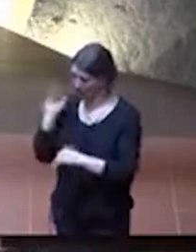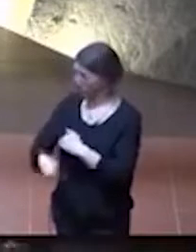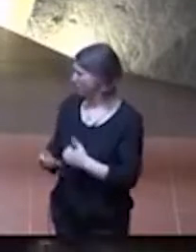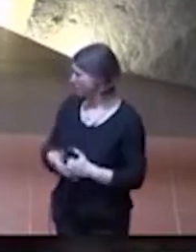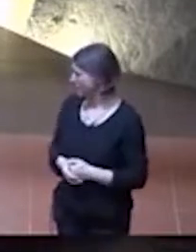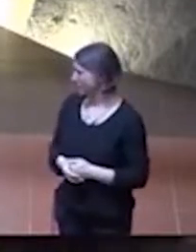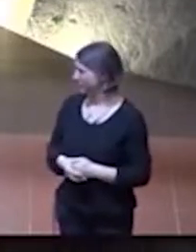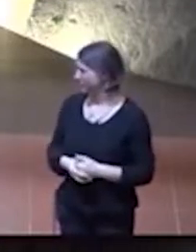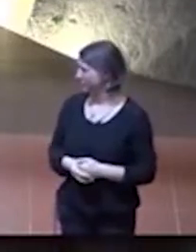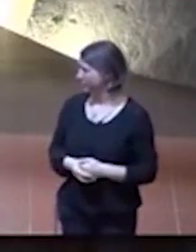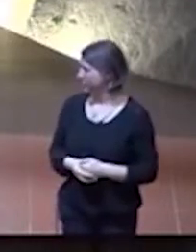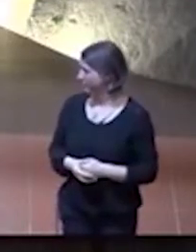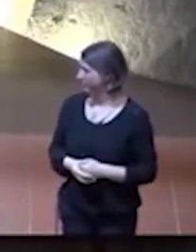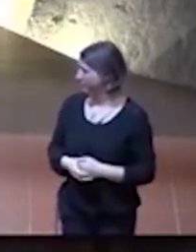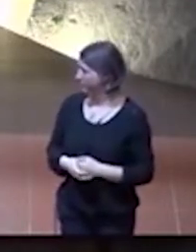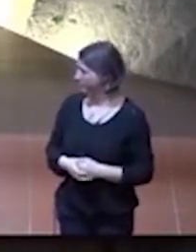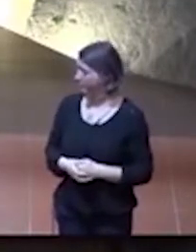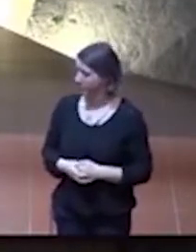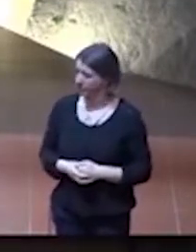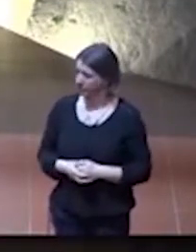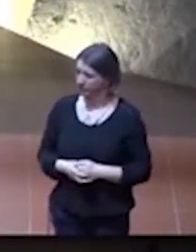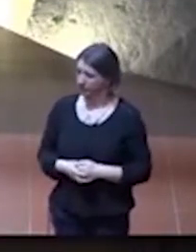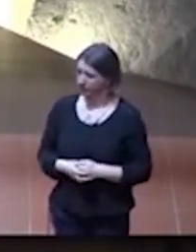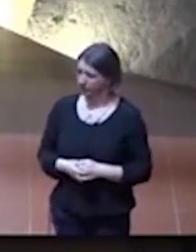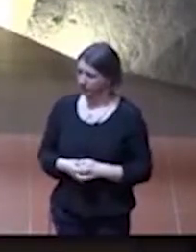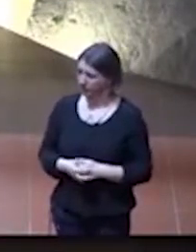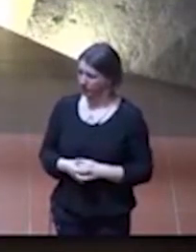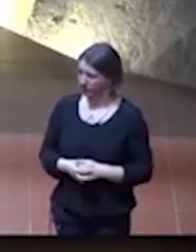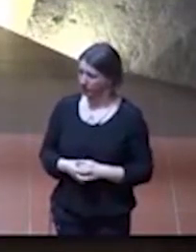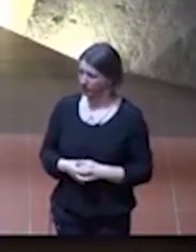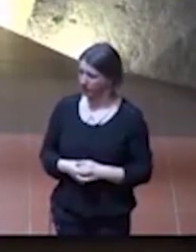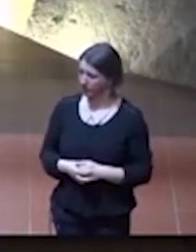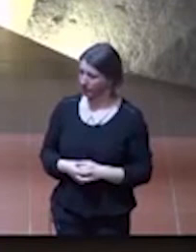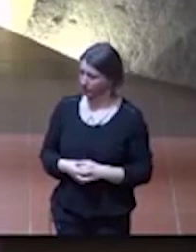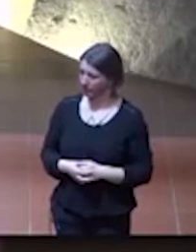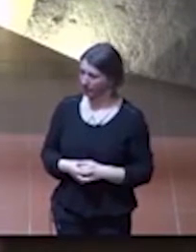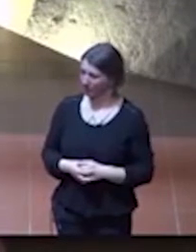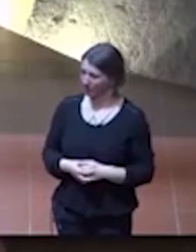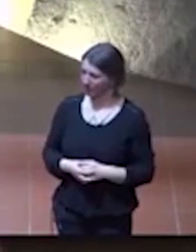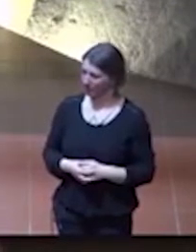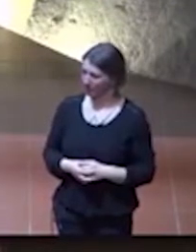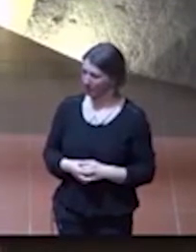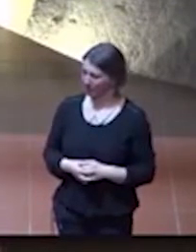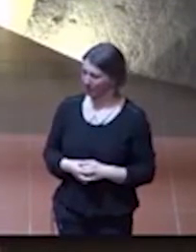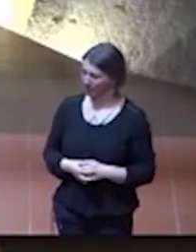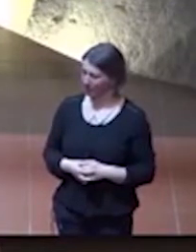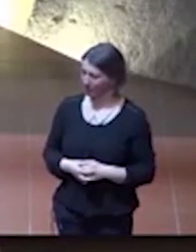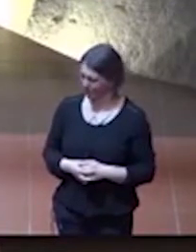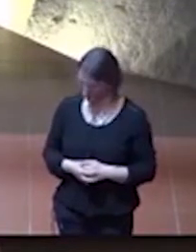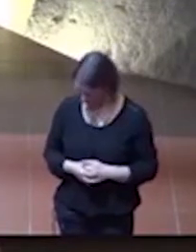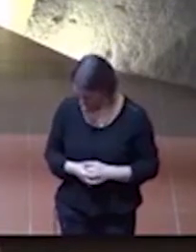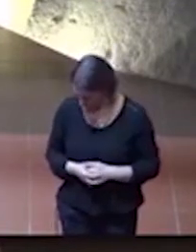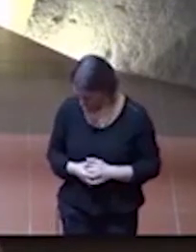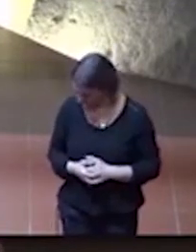El movimiento campesino comenzó a luchar desde el 2013, pero el 18 de abril los universitarios y el pueblo de Nicaragua